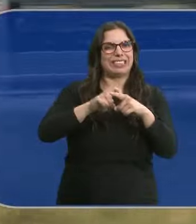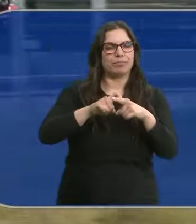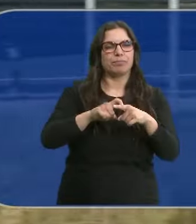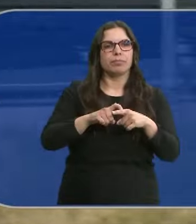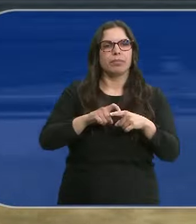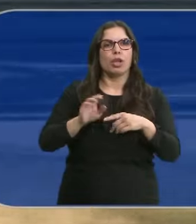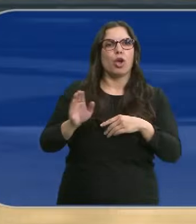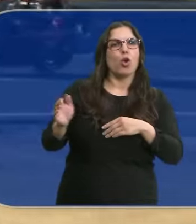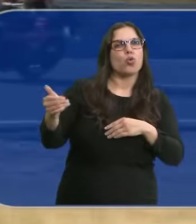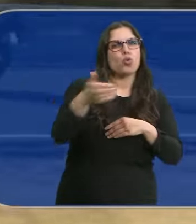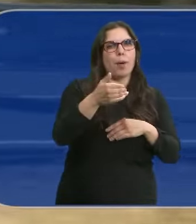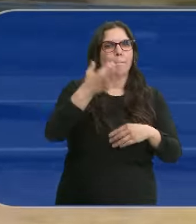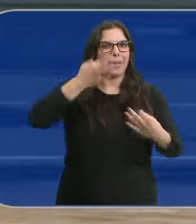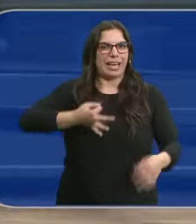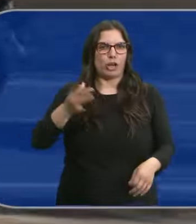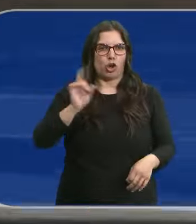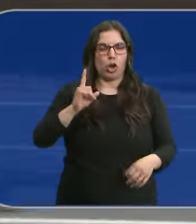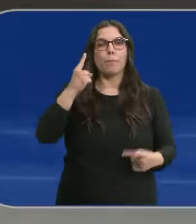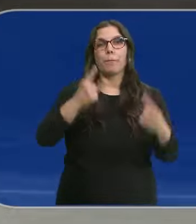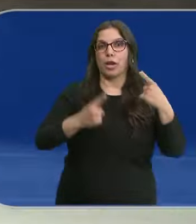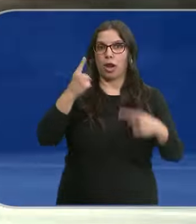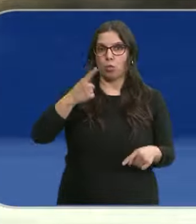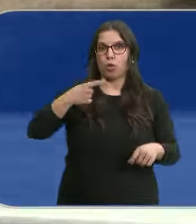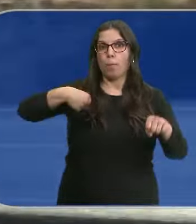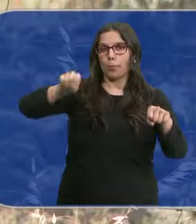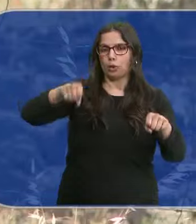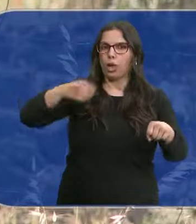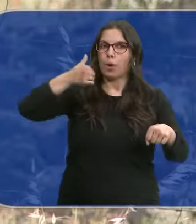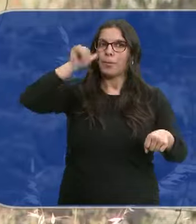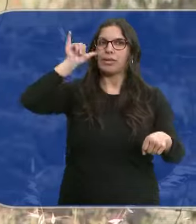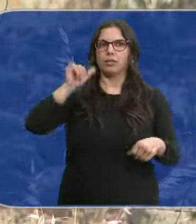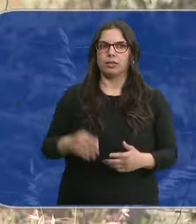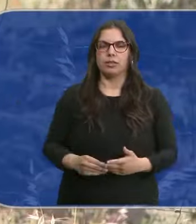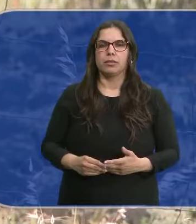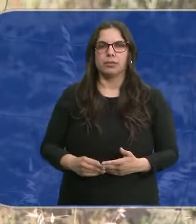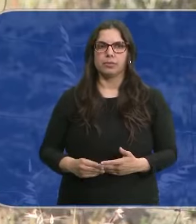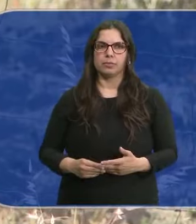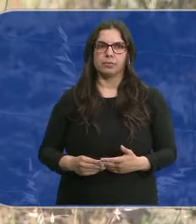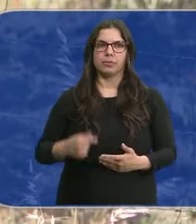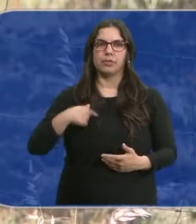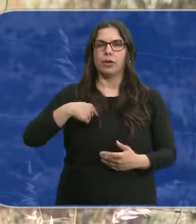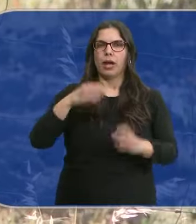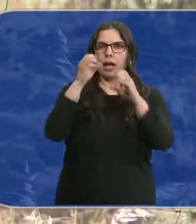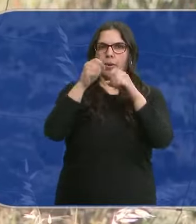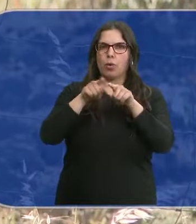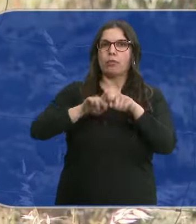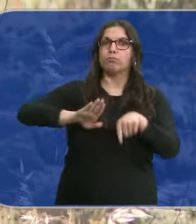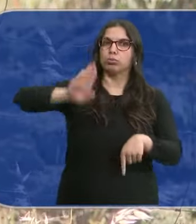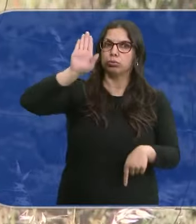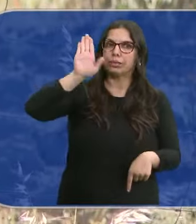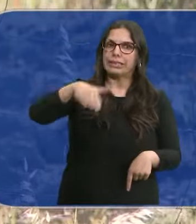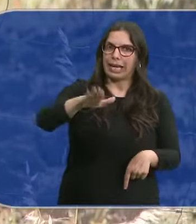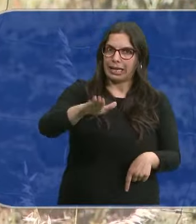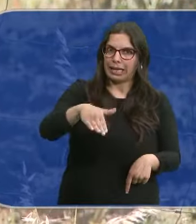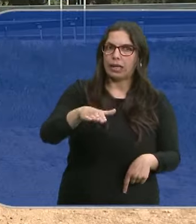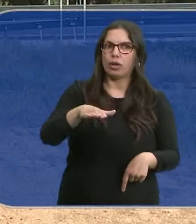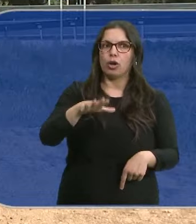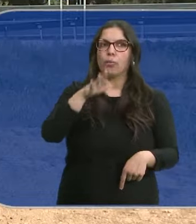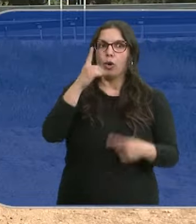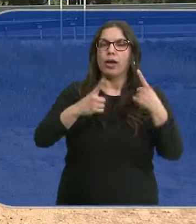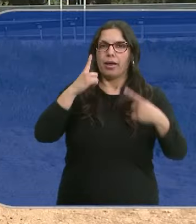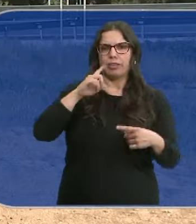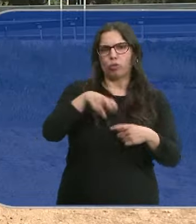curva peligrosa, pero sí reconoce que hay moteros que se arriesgan. Le levanto la cámara y la mano. Incluso le hago el gesto de que tranquilo, pues porque yo he